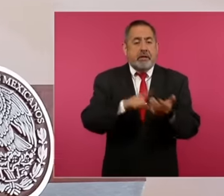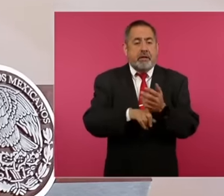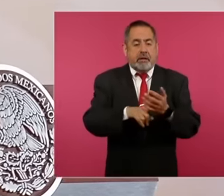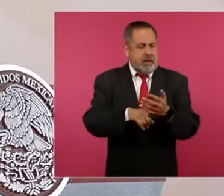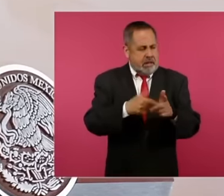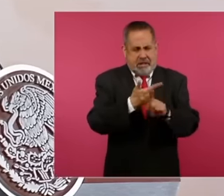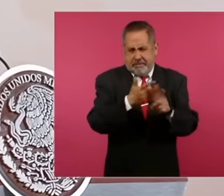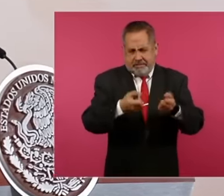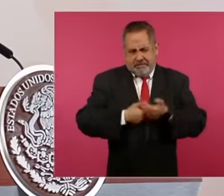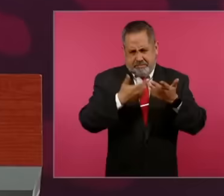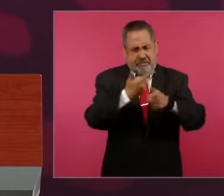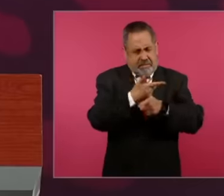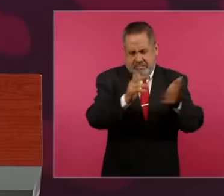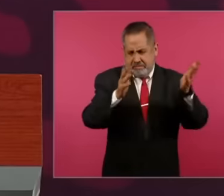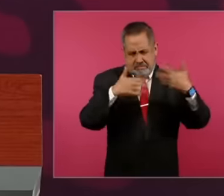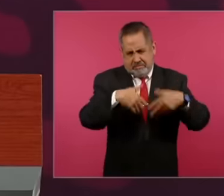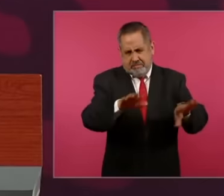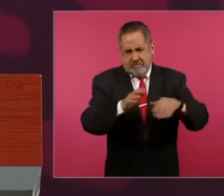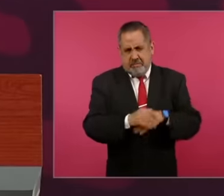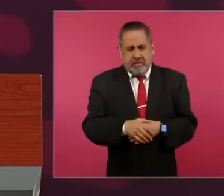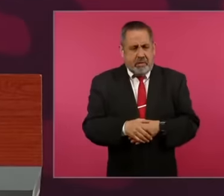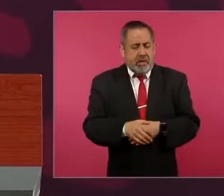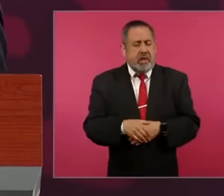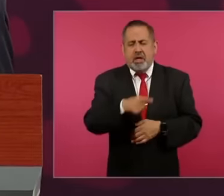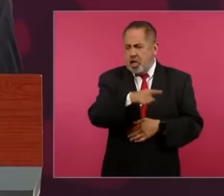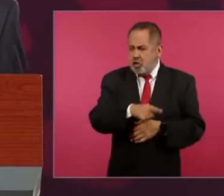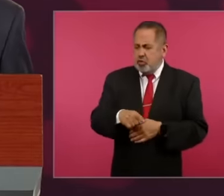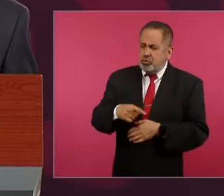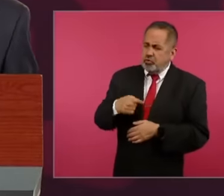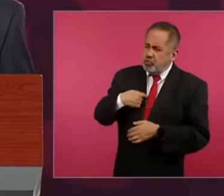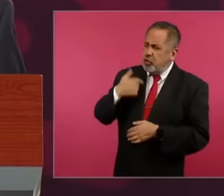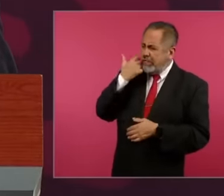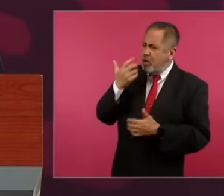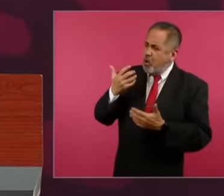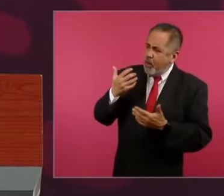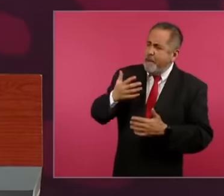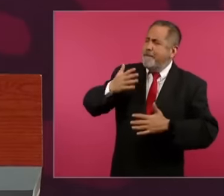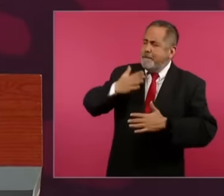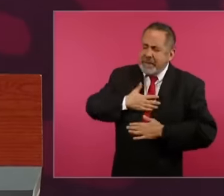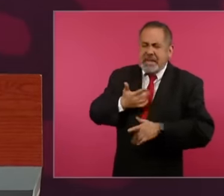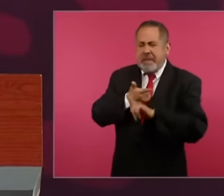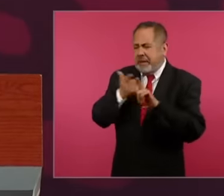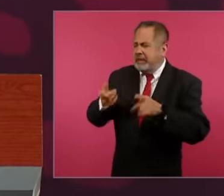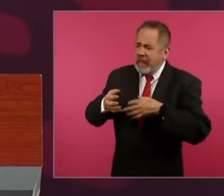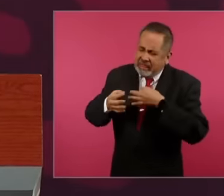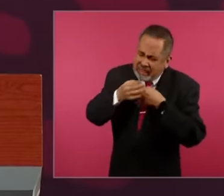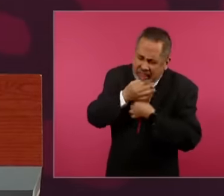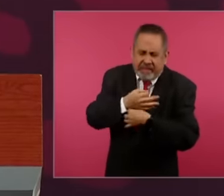la libertad. Además, la libertad no se implora, se conquista.